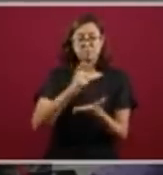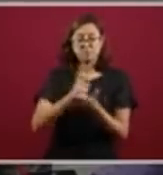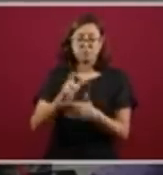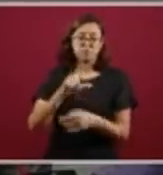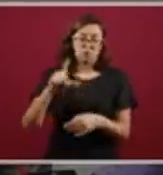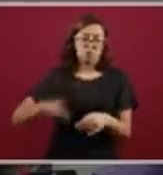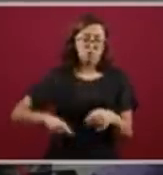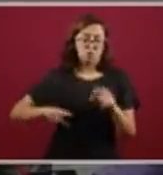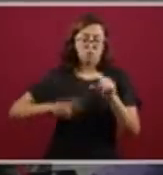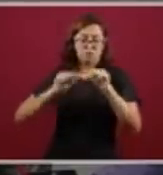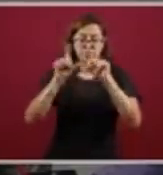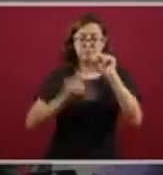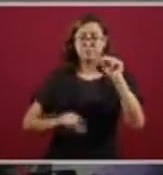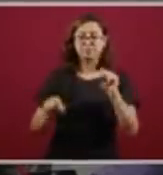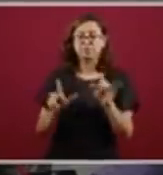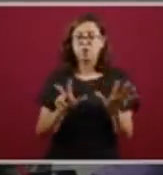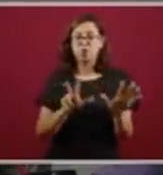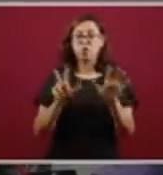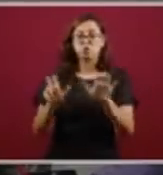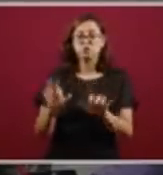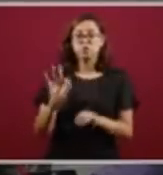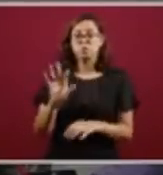México